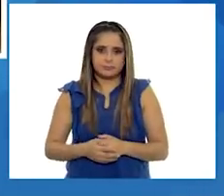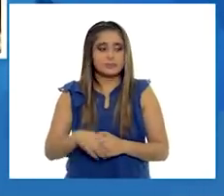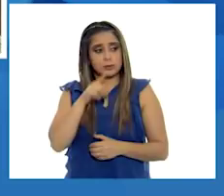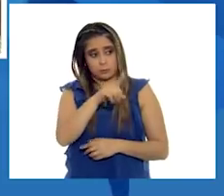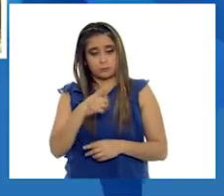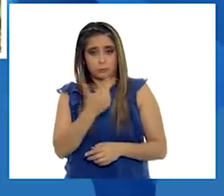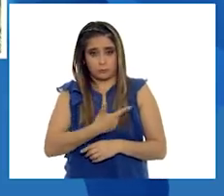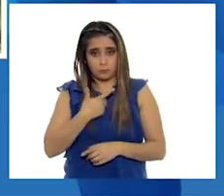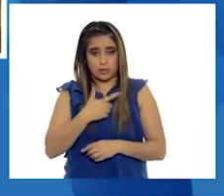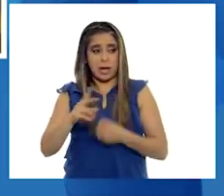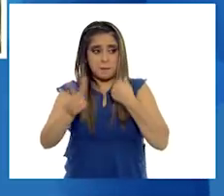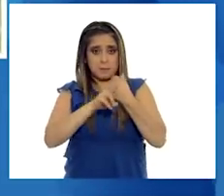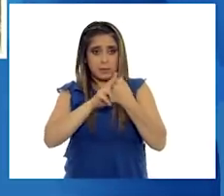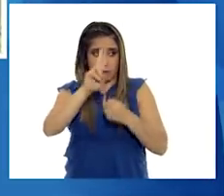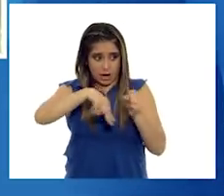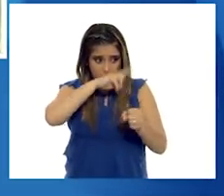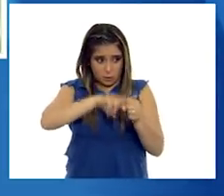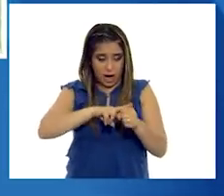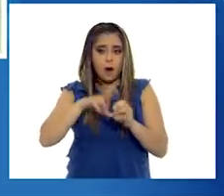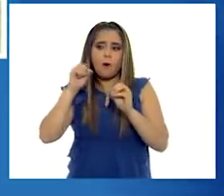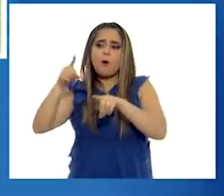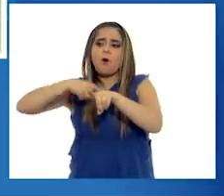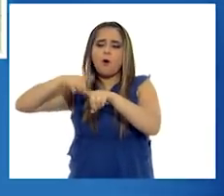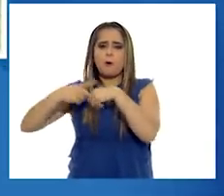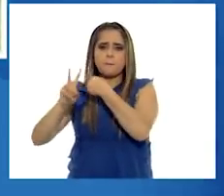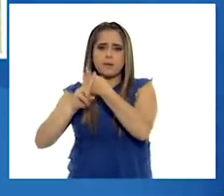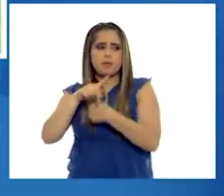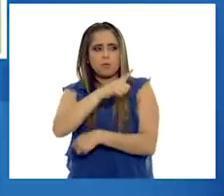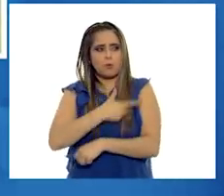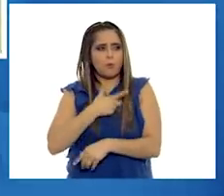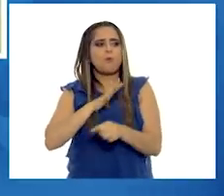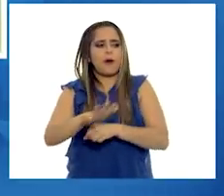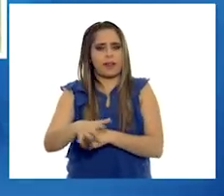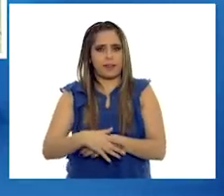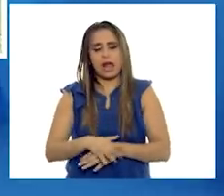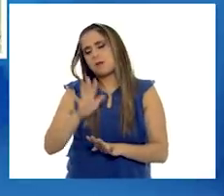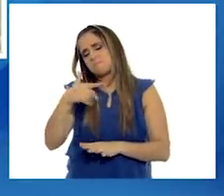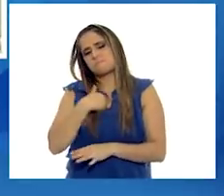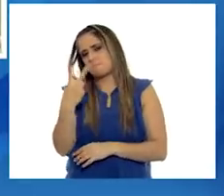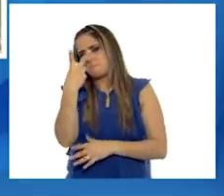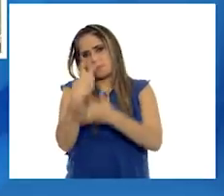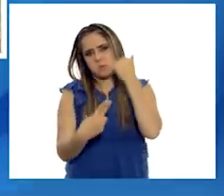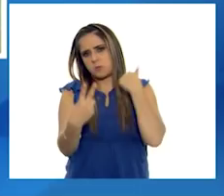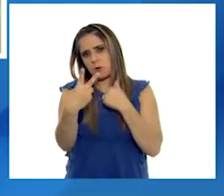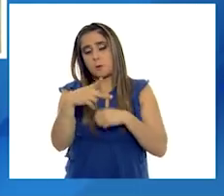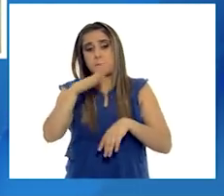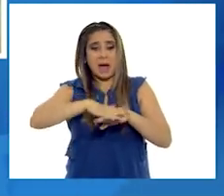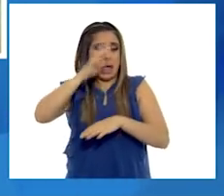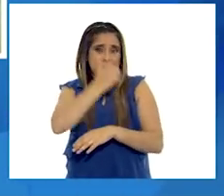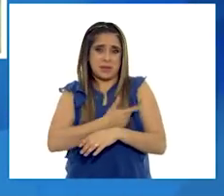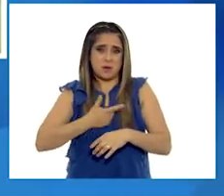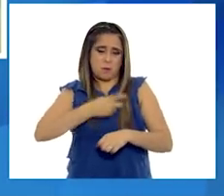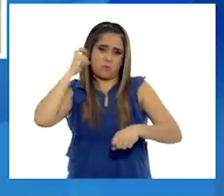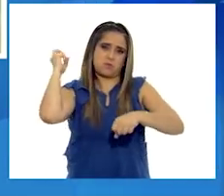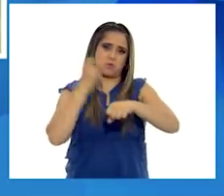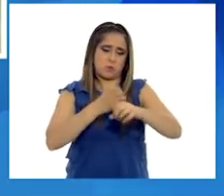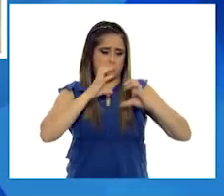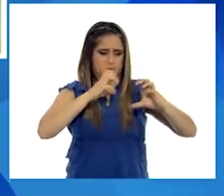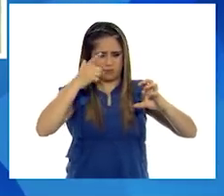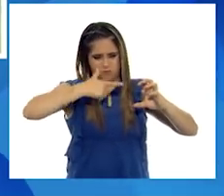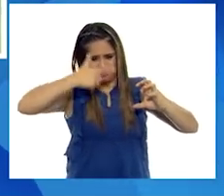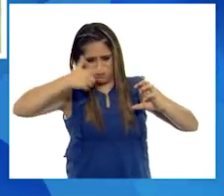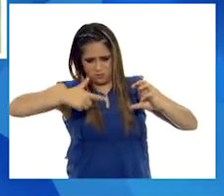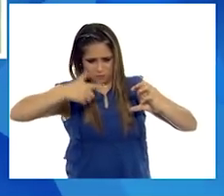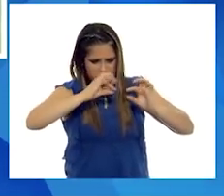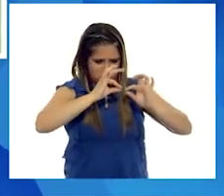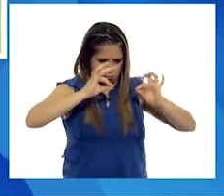el vidrio natural o de color? Los dos, pero lo que me gusta más es lo sólido. Porque Lo que es nítido, lo